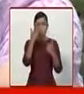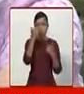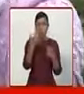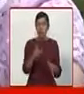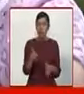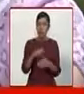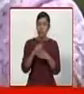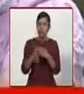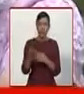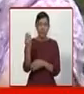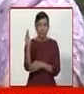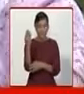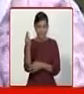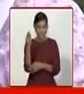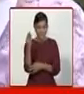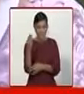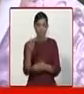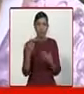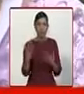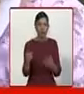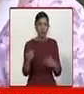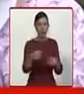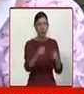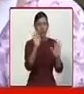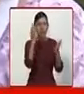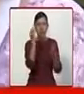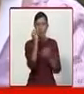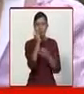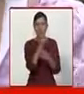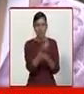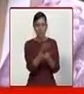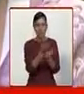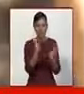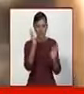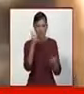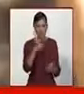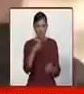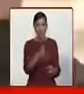baño hay una especie de jardincito que tiene y ahí el pasto estaba medio